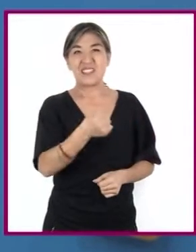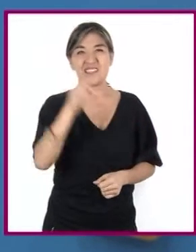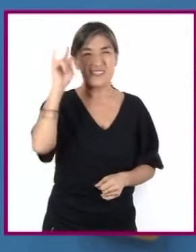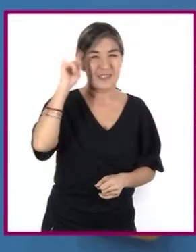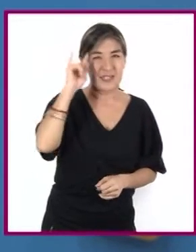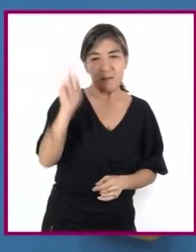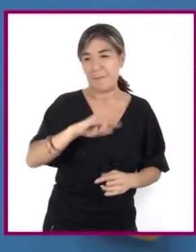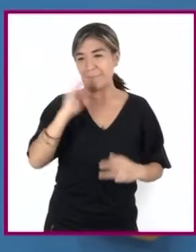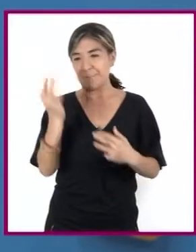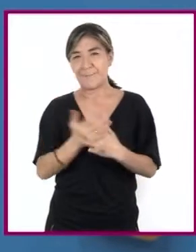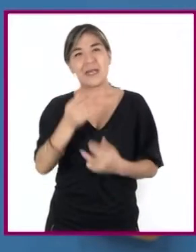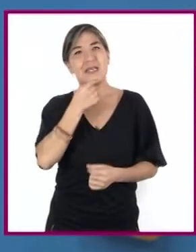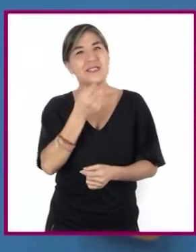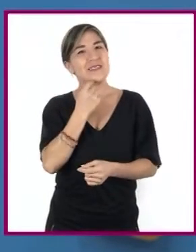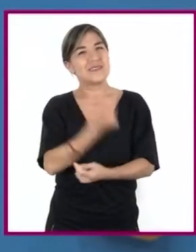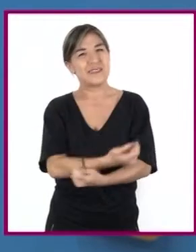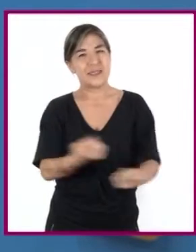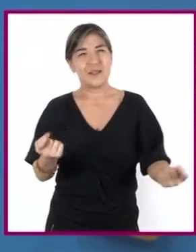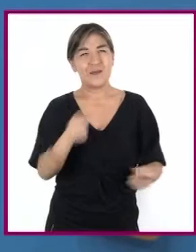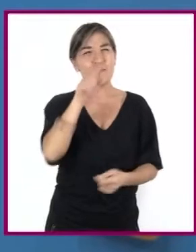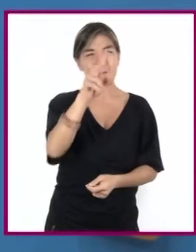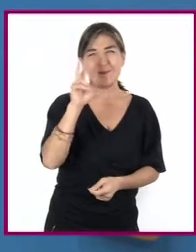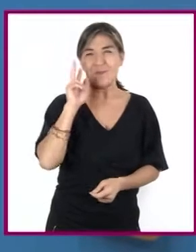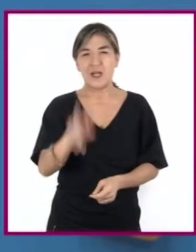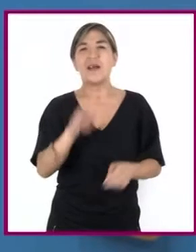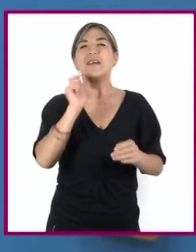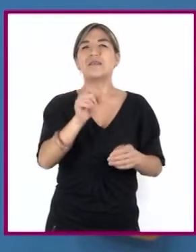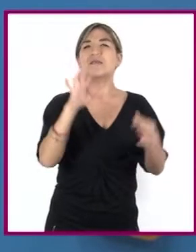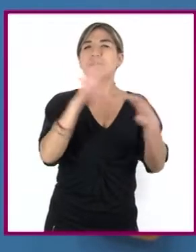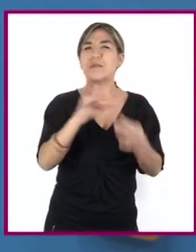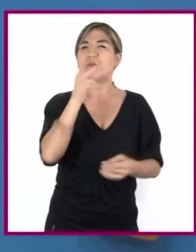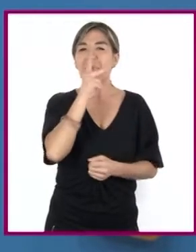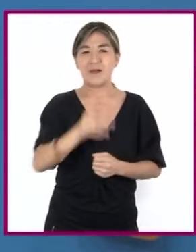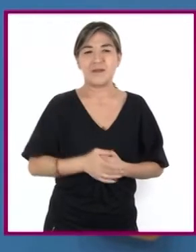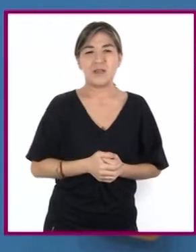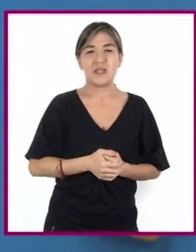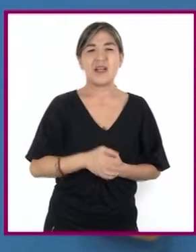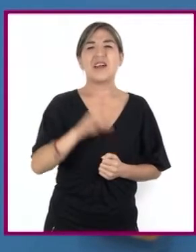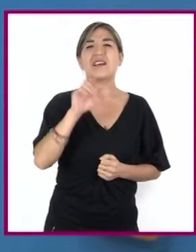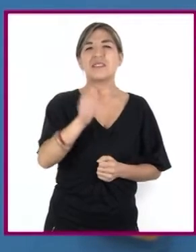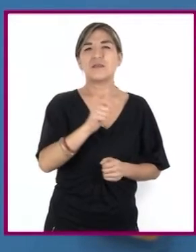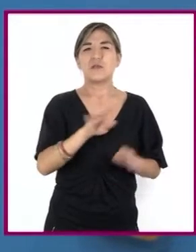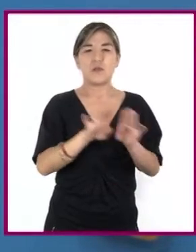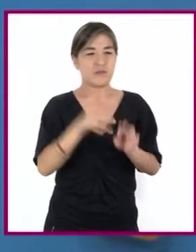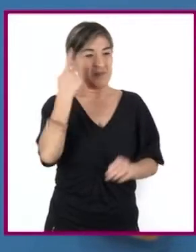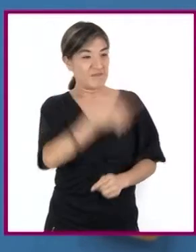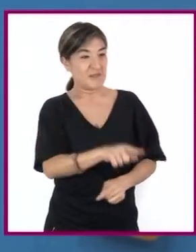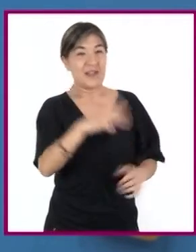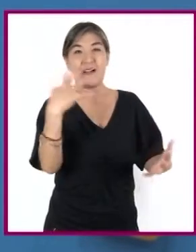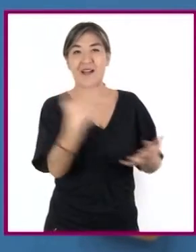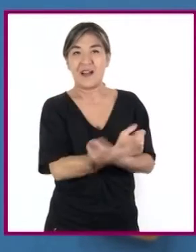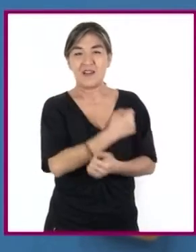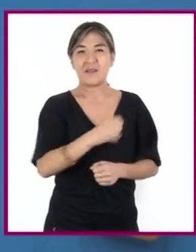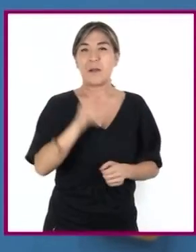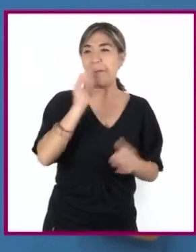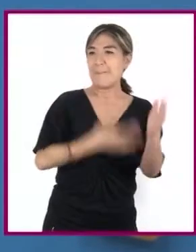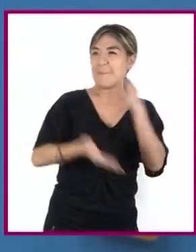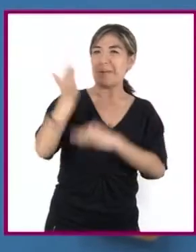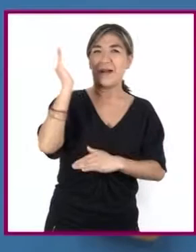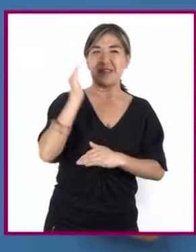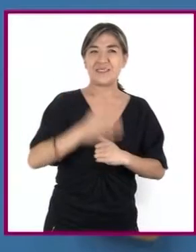niños. ¿Notaron cómo emplean términos como cautivos, conquistados y superiores?